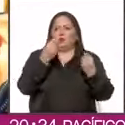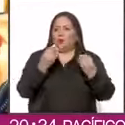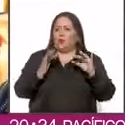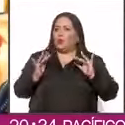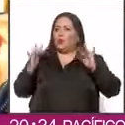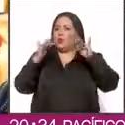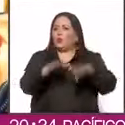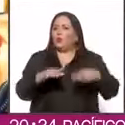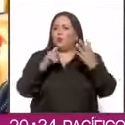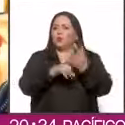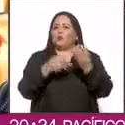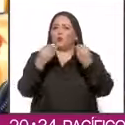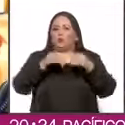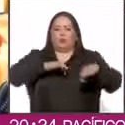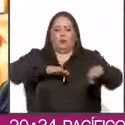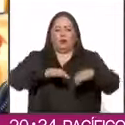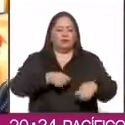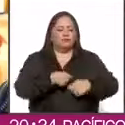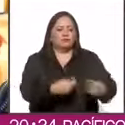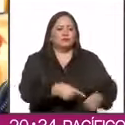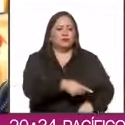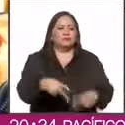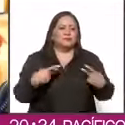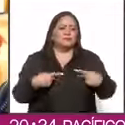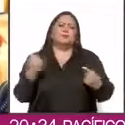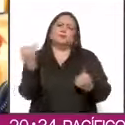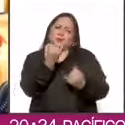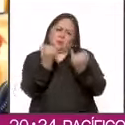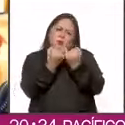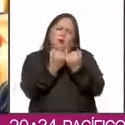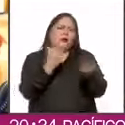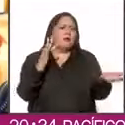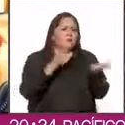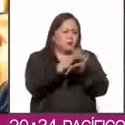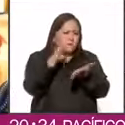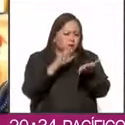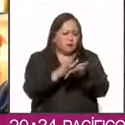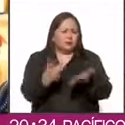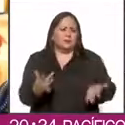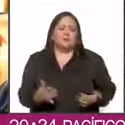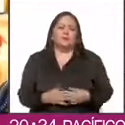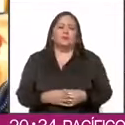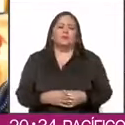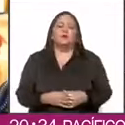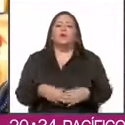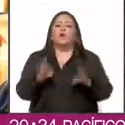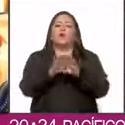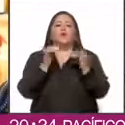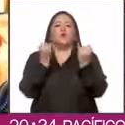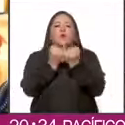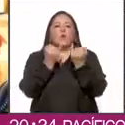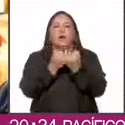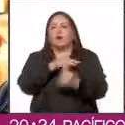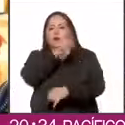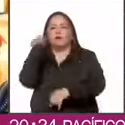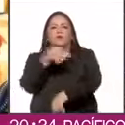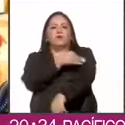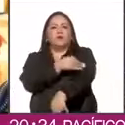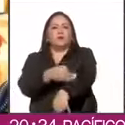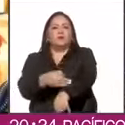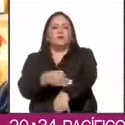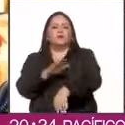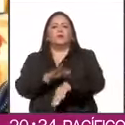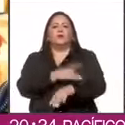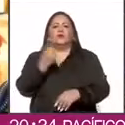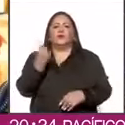decenas de miles de empleos, también hay que apoyarlos. Como hay que hacerlo con las familias que